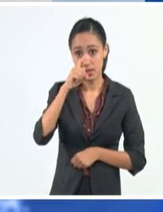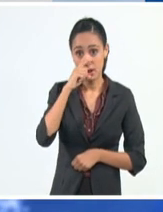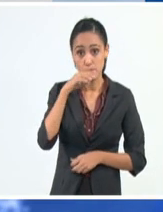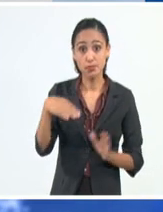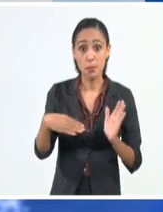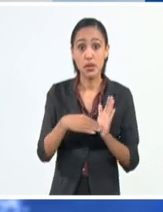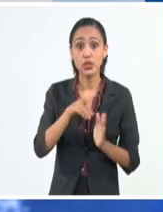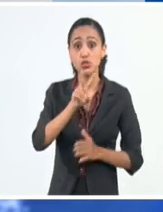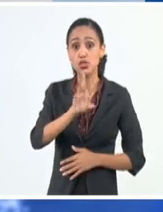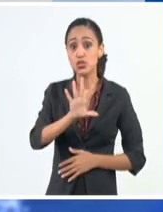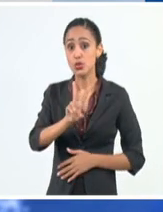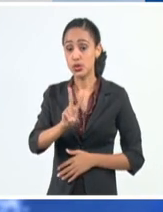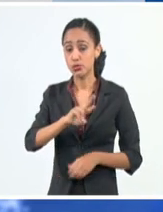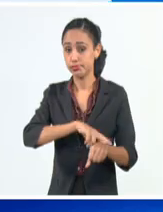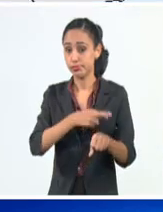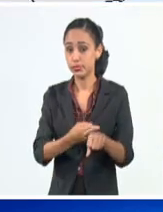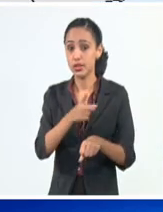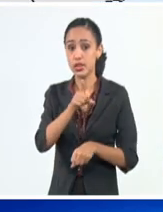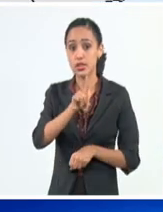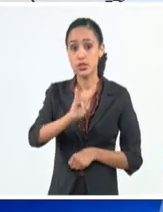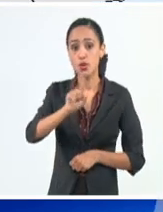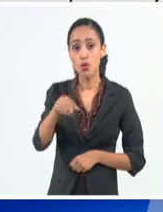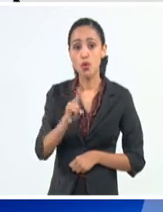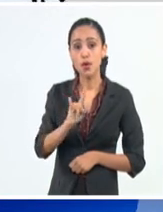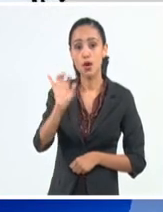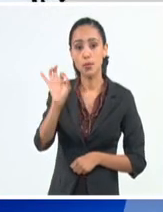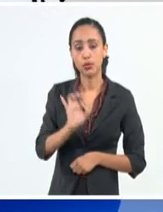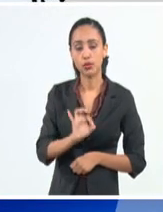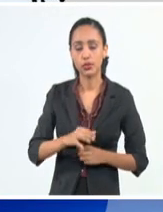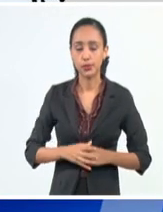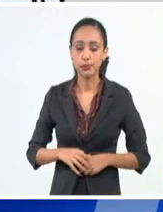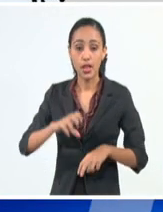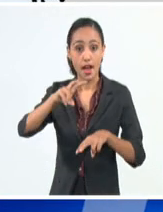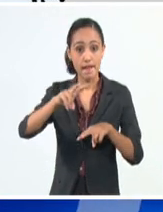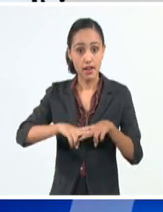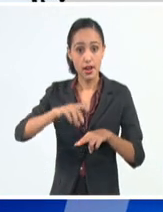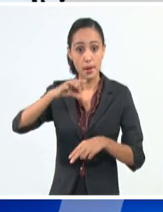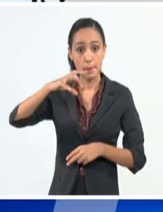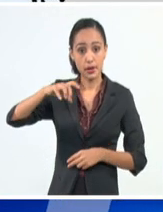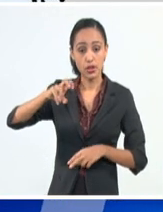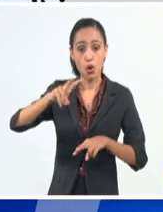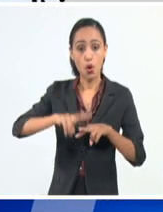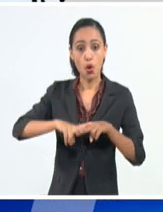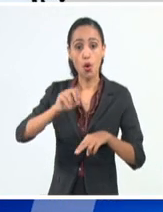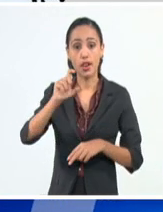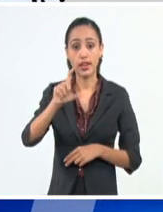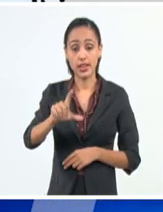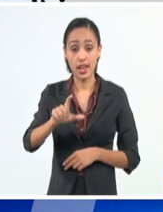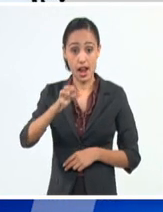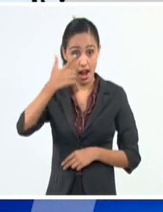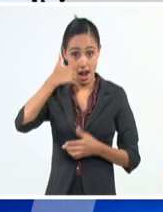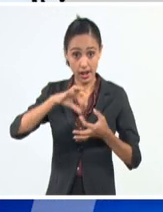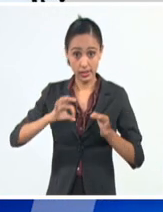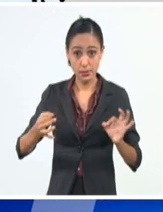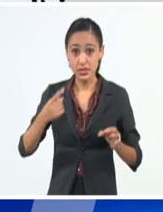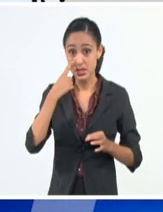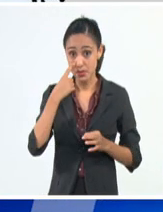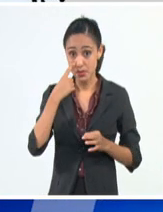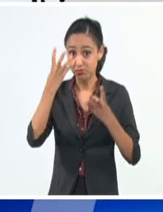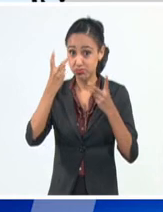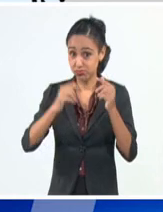1.252, que es el 19,9%. La Habana, Pinar del Río, Holguín y Artemisa registran las cifras